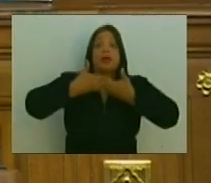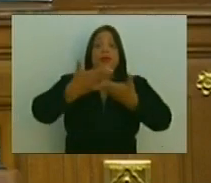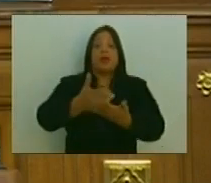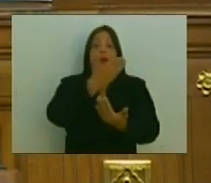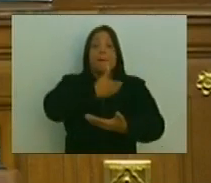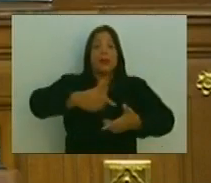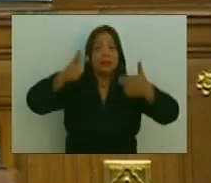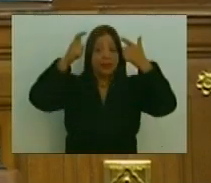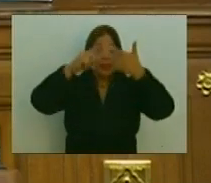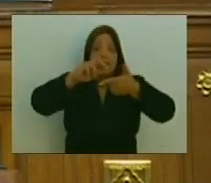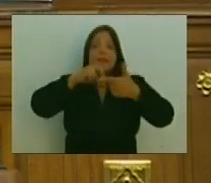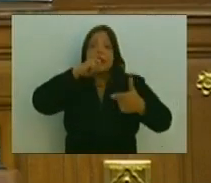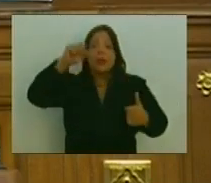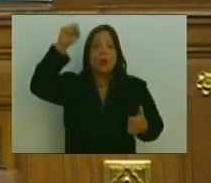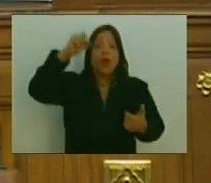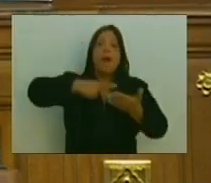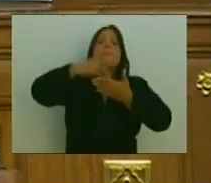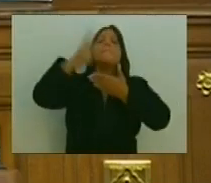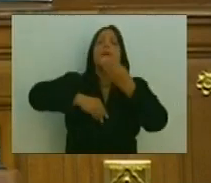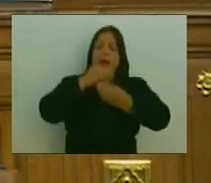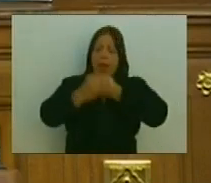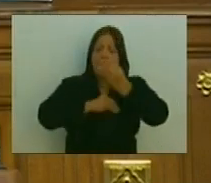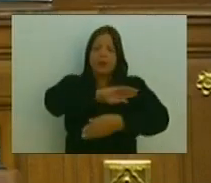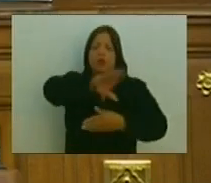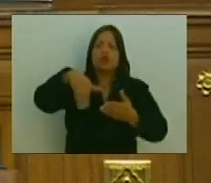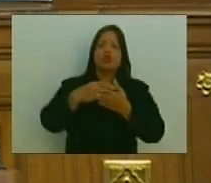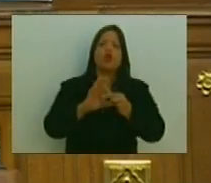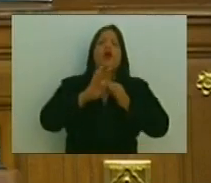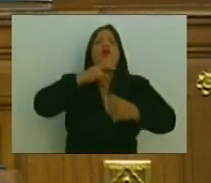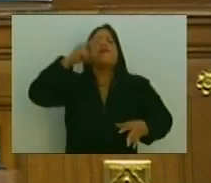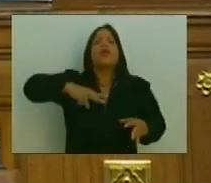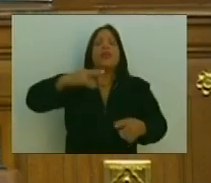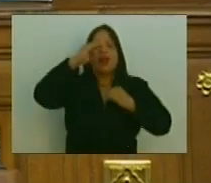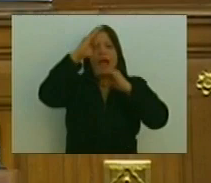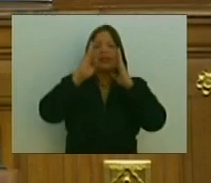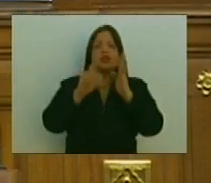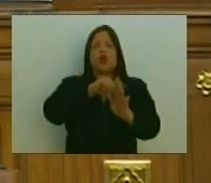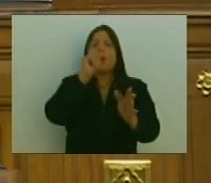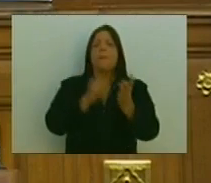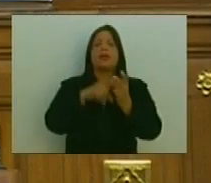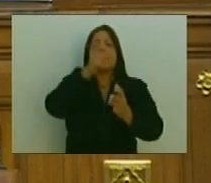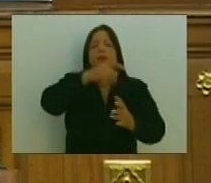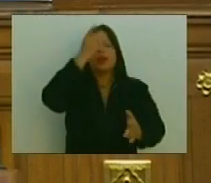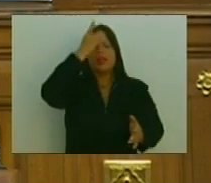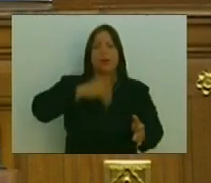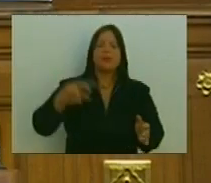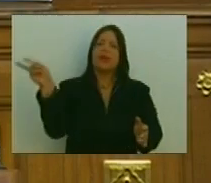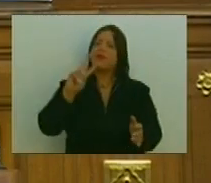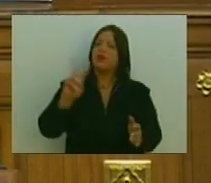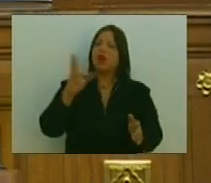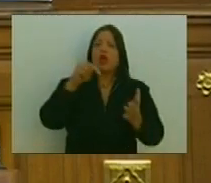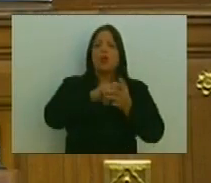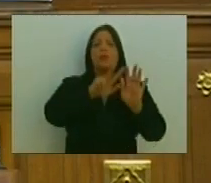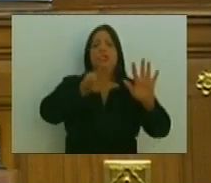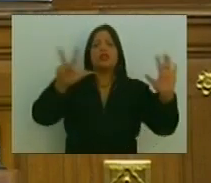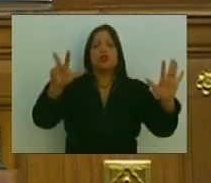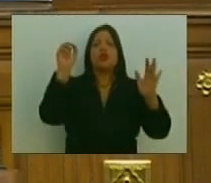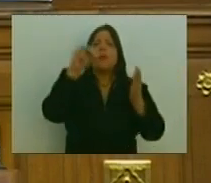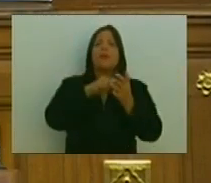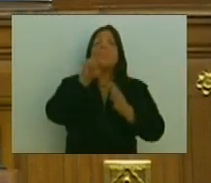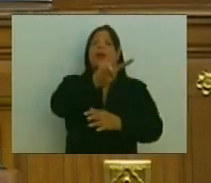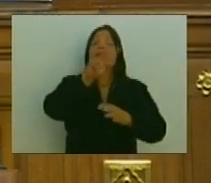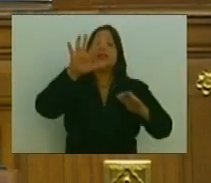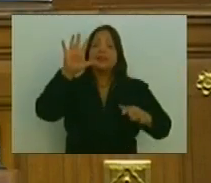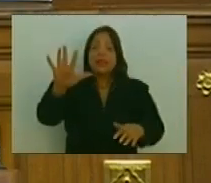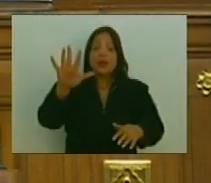Maduro un plan construido por todos para la verdadera atención integral de las personas con discapacidad en Venezuela 2018-2025